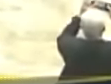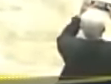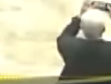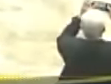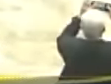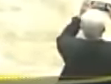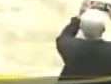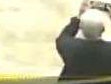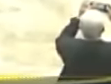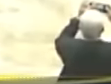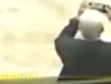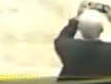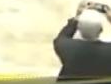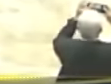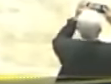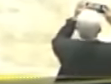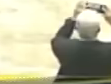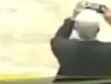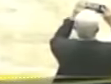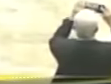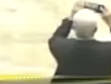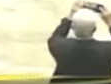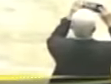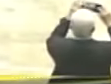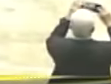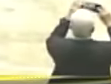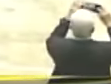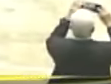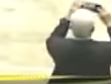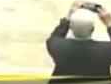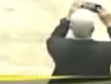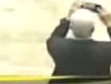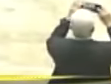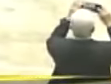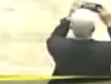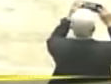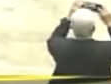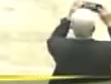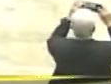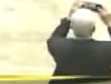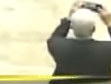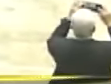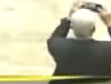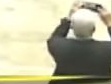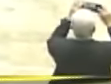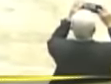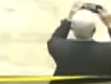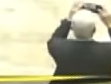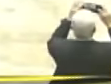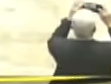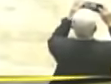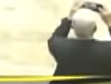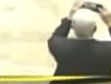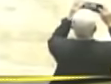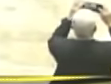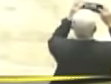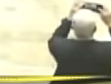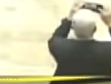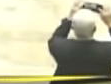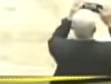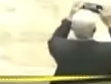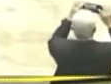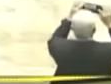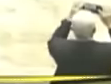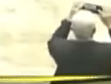la liberación del diplomático Alep Saab, como ya hemos mencionado. La Asamblea Nacional culminó de manera exitosa el